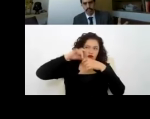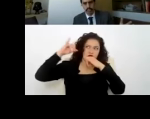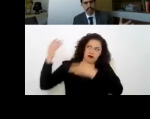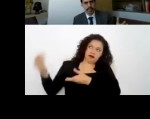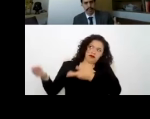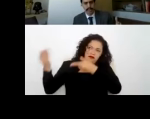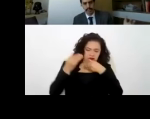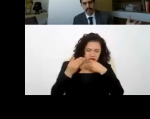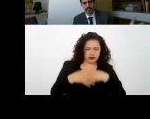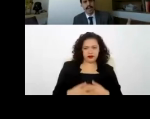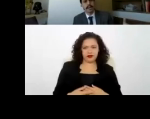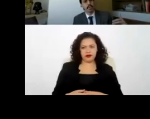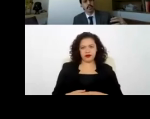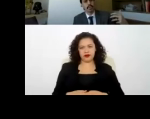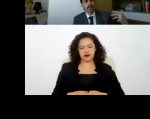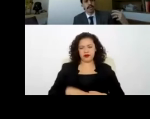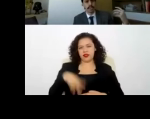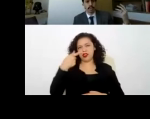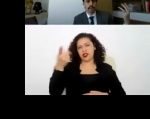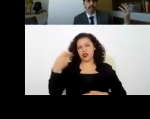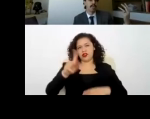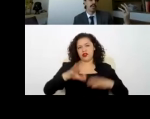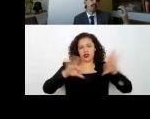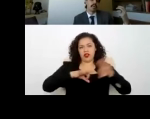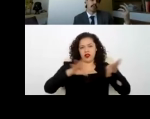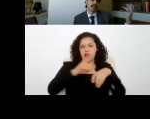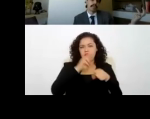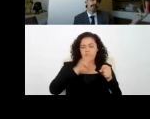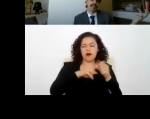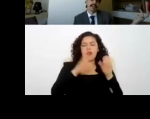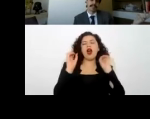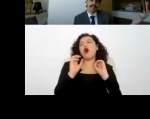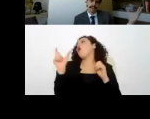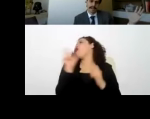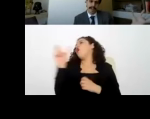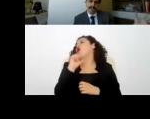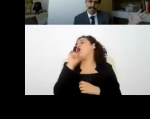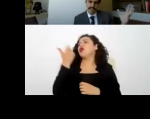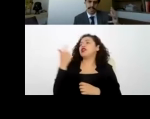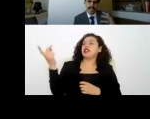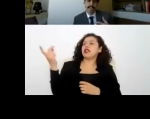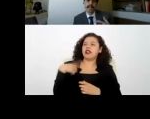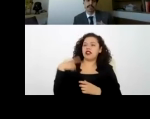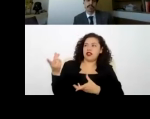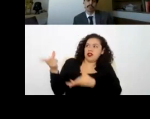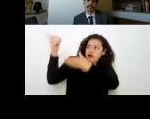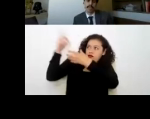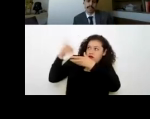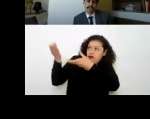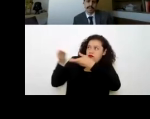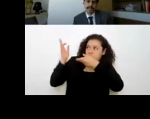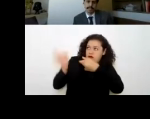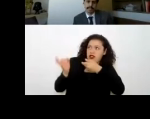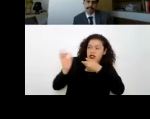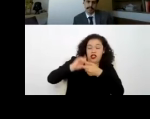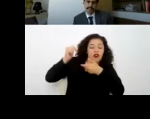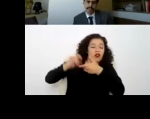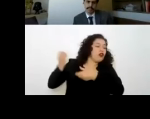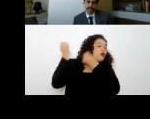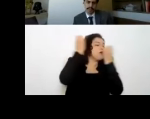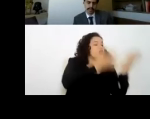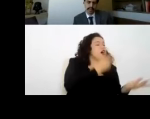en su operación normal o cuando otra donataria cierra y les dona a ustedes